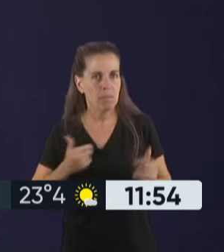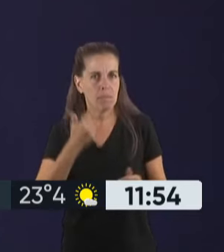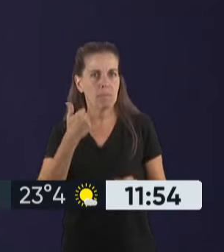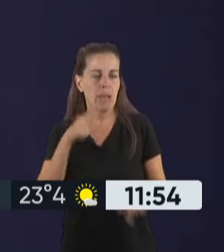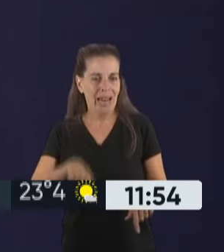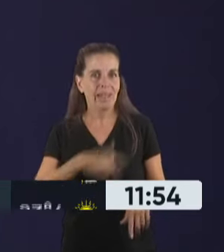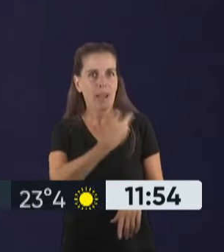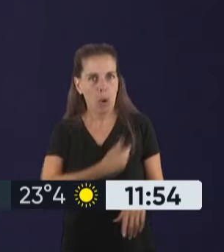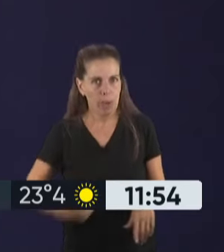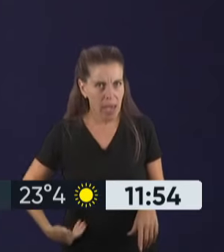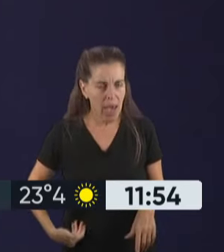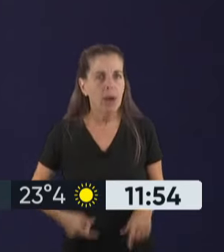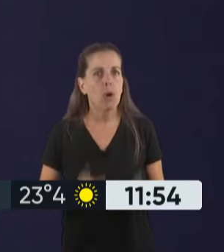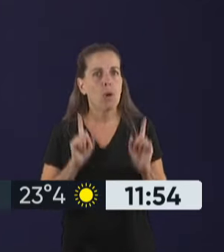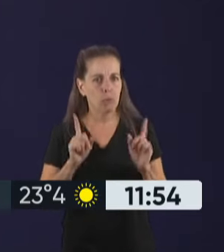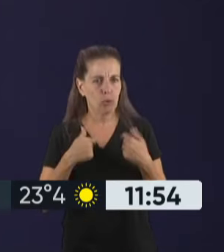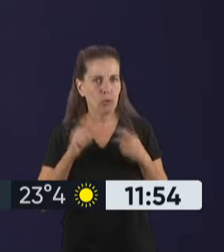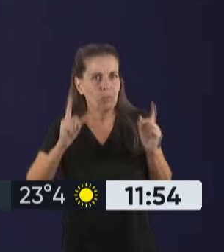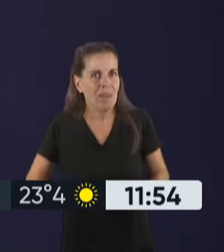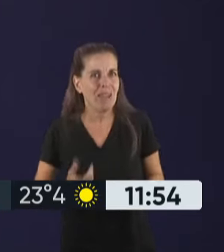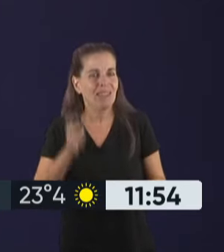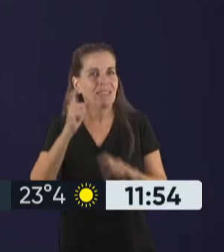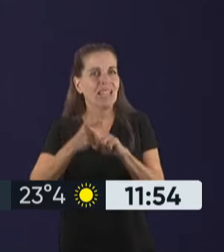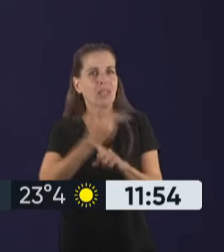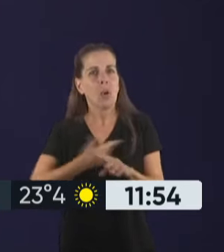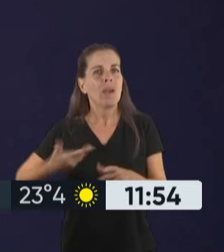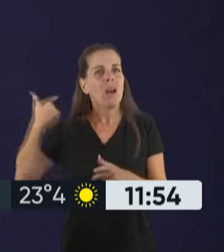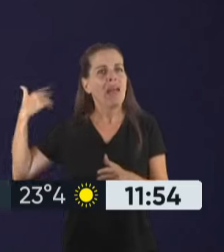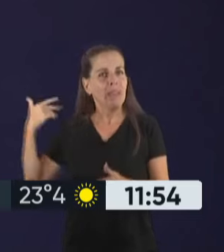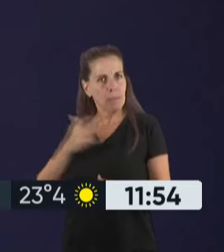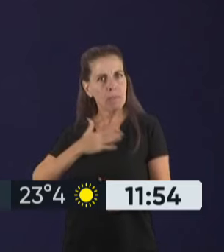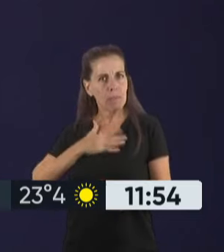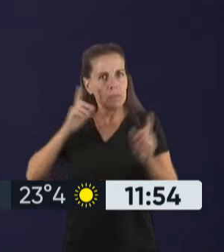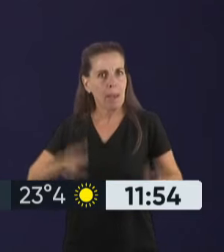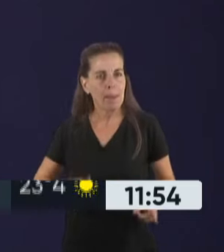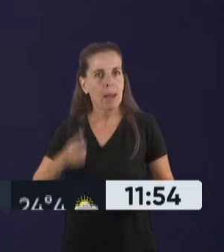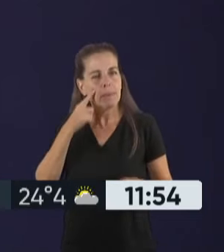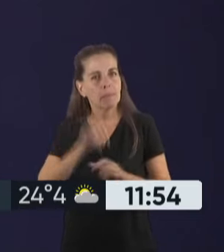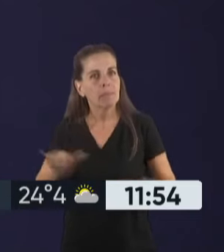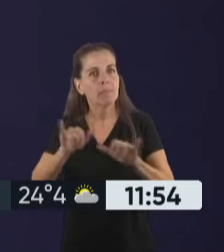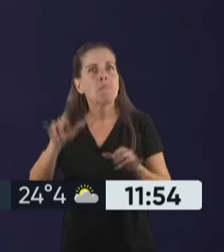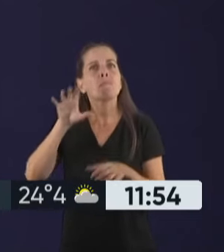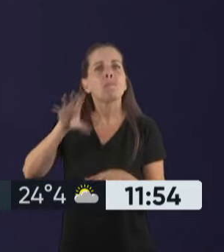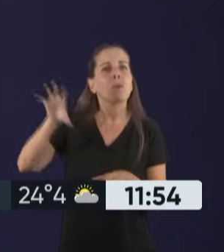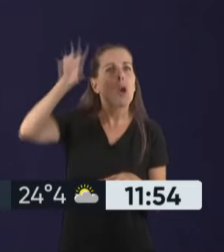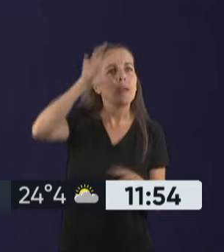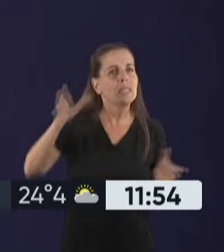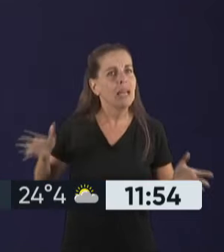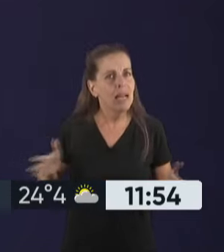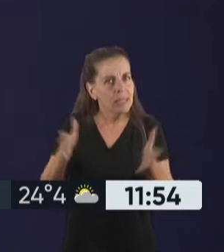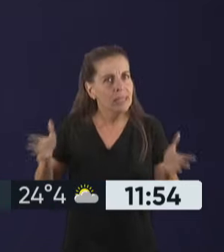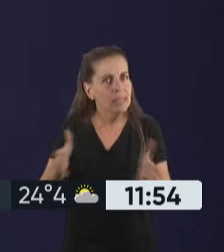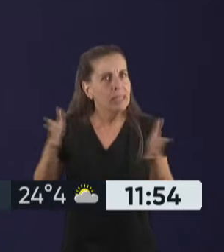este gobierno y lo he hecho en lo personal en gobiernos anteriores en promover que las provincias eh